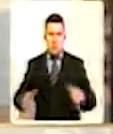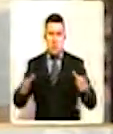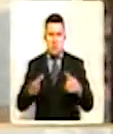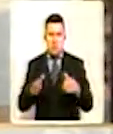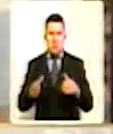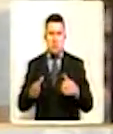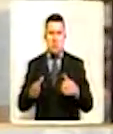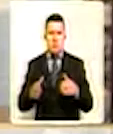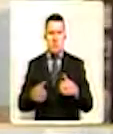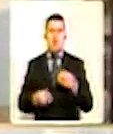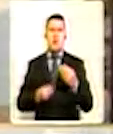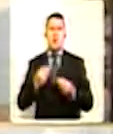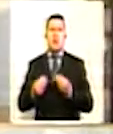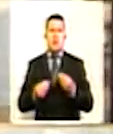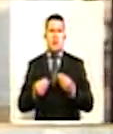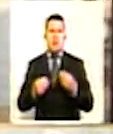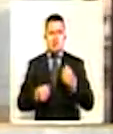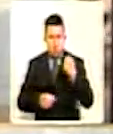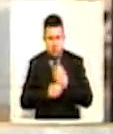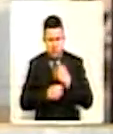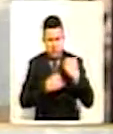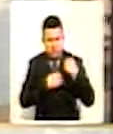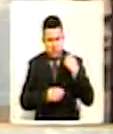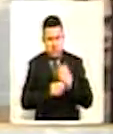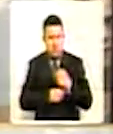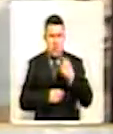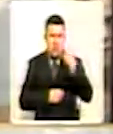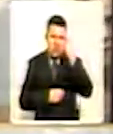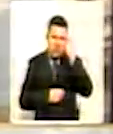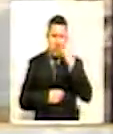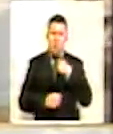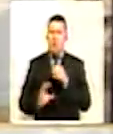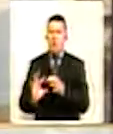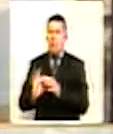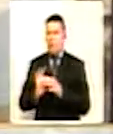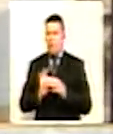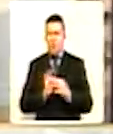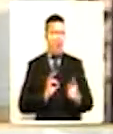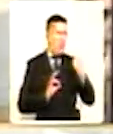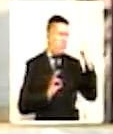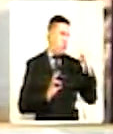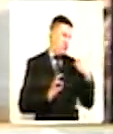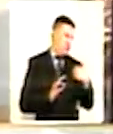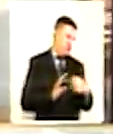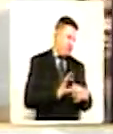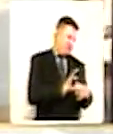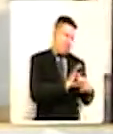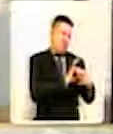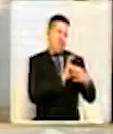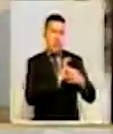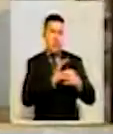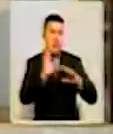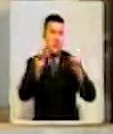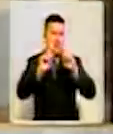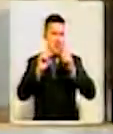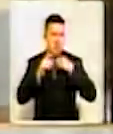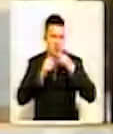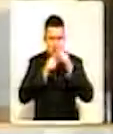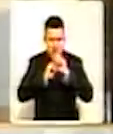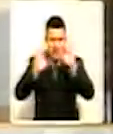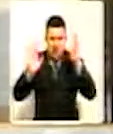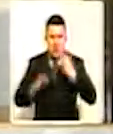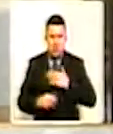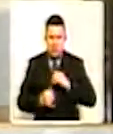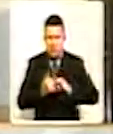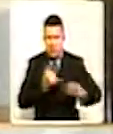considerar que vaya a ser esta función una especie de monopolio de un sector político, porque tengo claro que